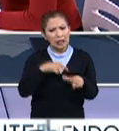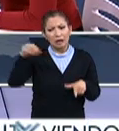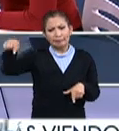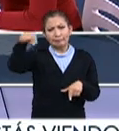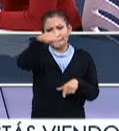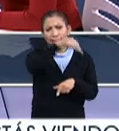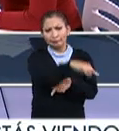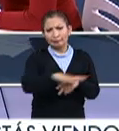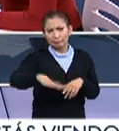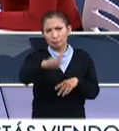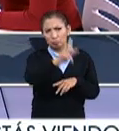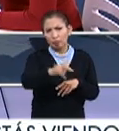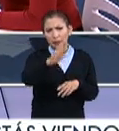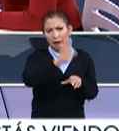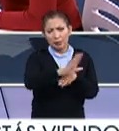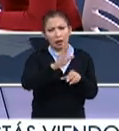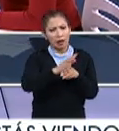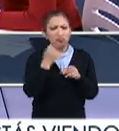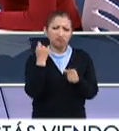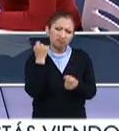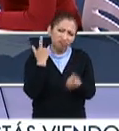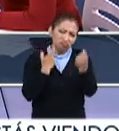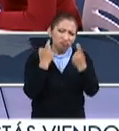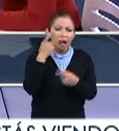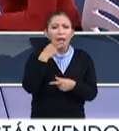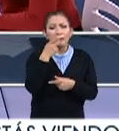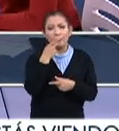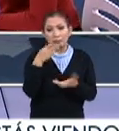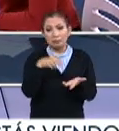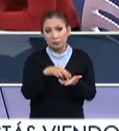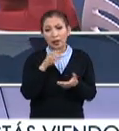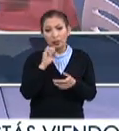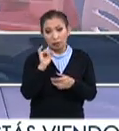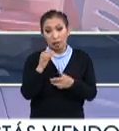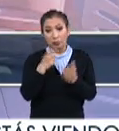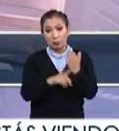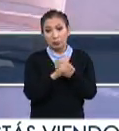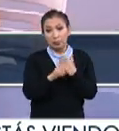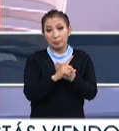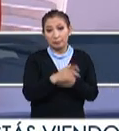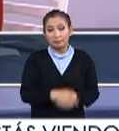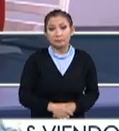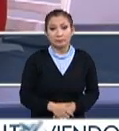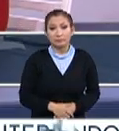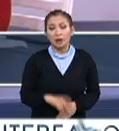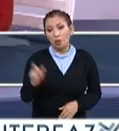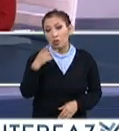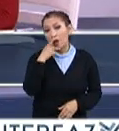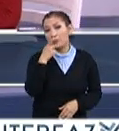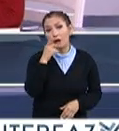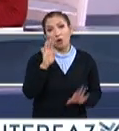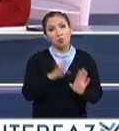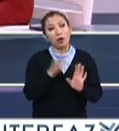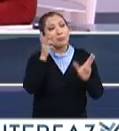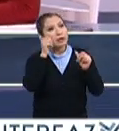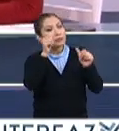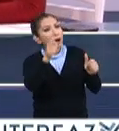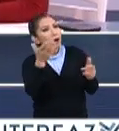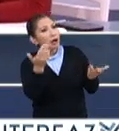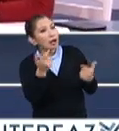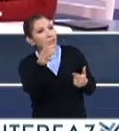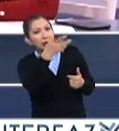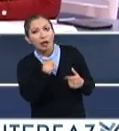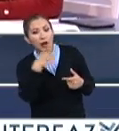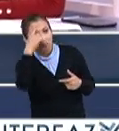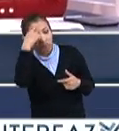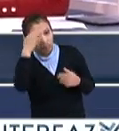presente en la esfera pública, digamos, en Brasil. Muy de vez en cuando habla. Pero sí se toma en cuenta por parte de... Pues cuando habla es como vamos a escucharlo. Tiene